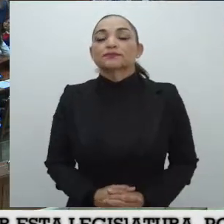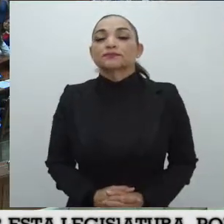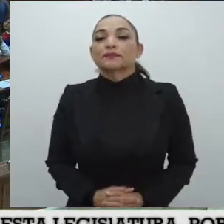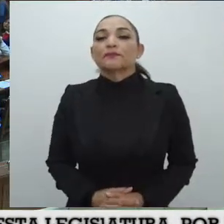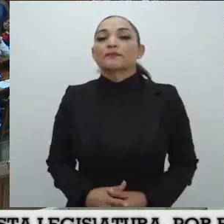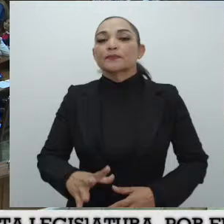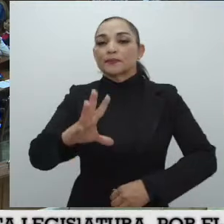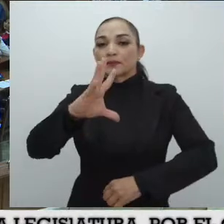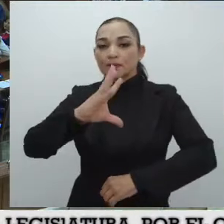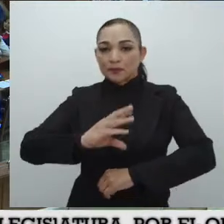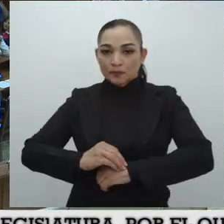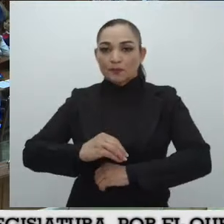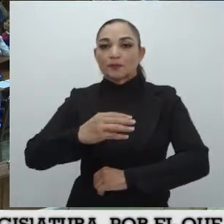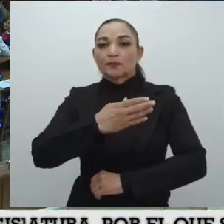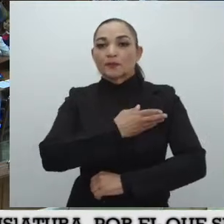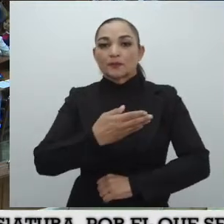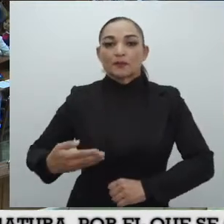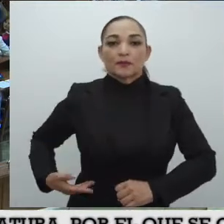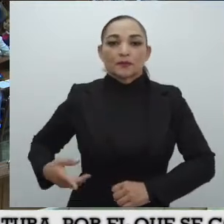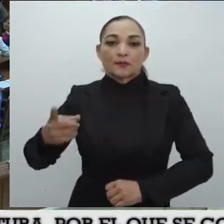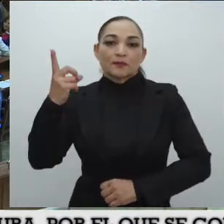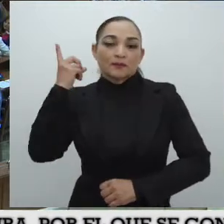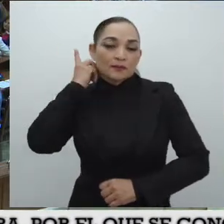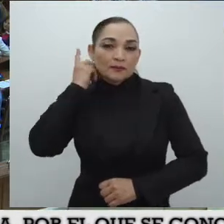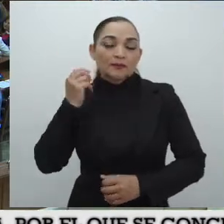Con su permiso, diputado presidente.